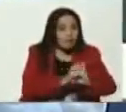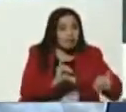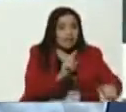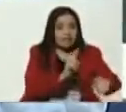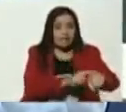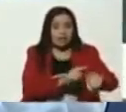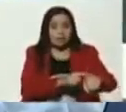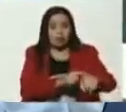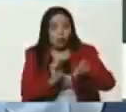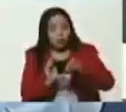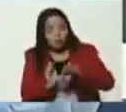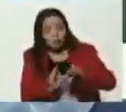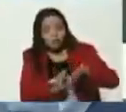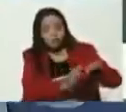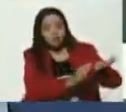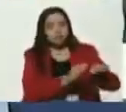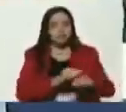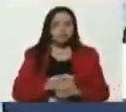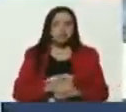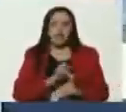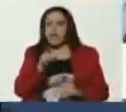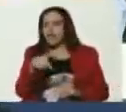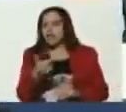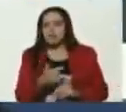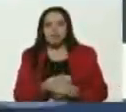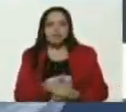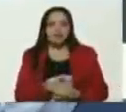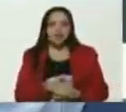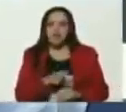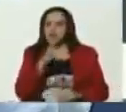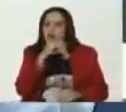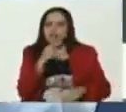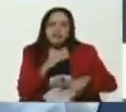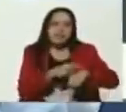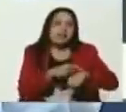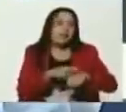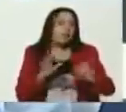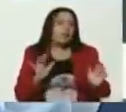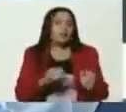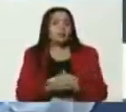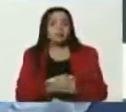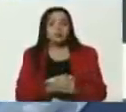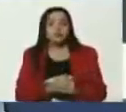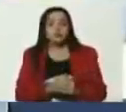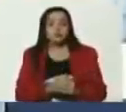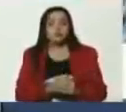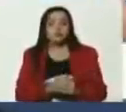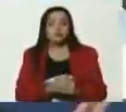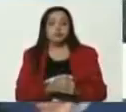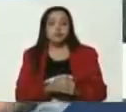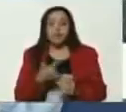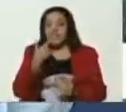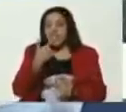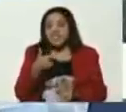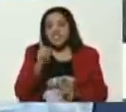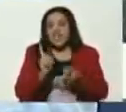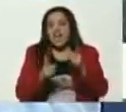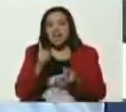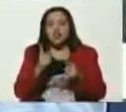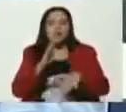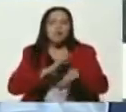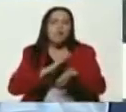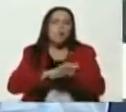Pasa ese momento... Y ellos no tienen tiempo ni siquiera de justificar por qué